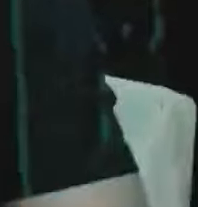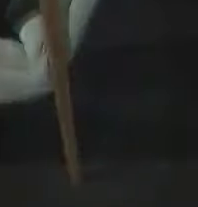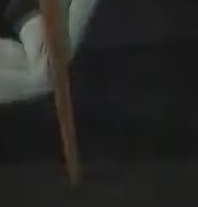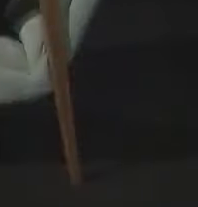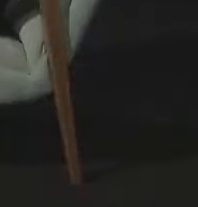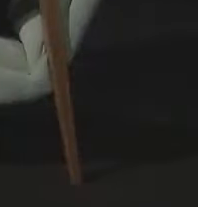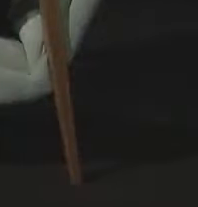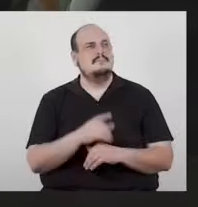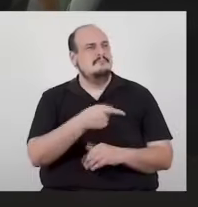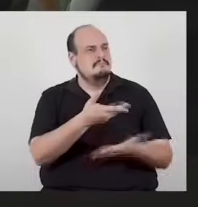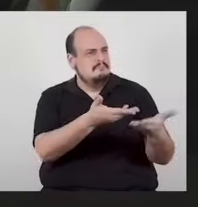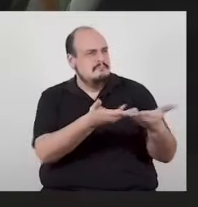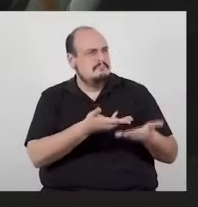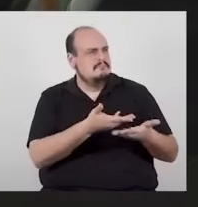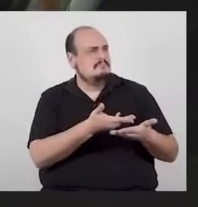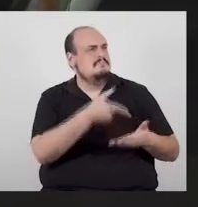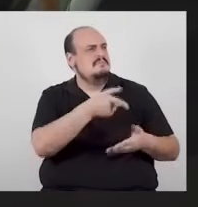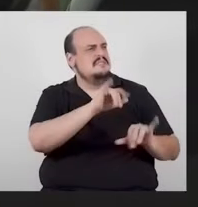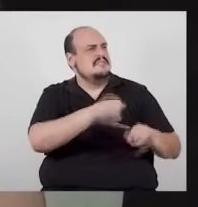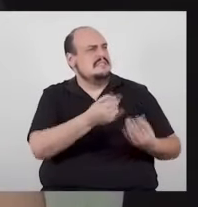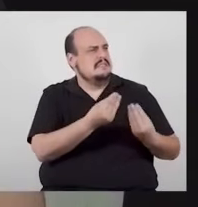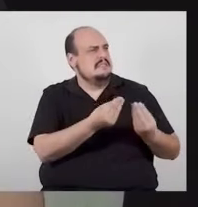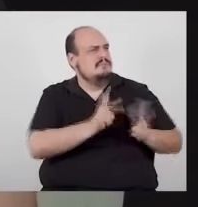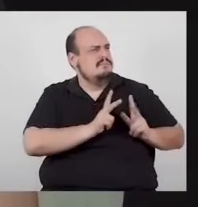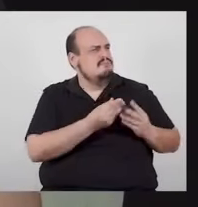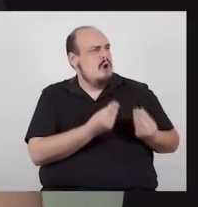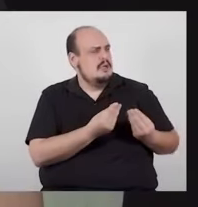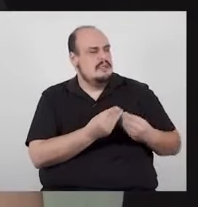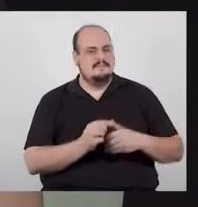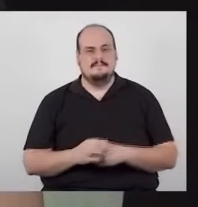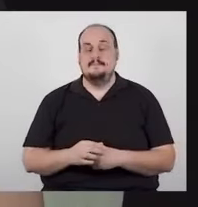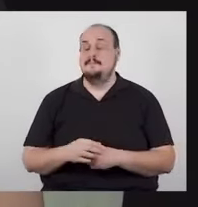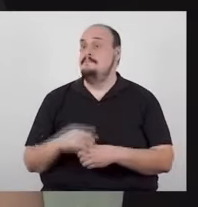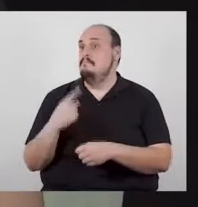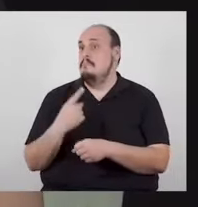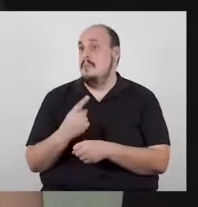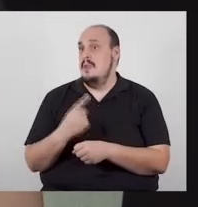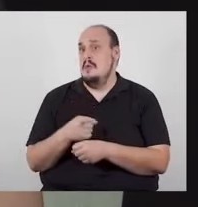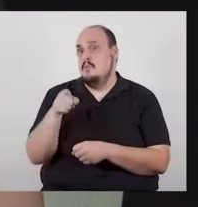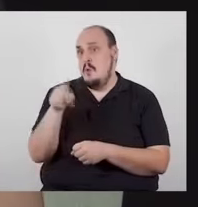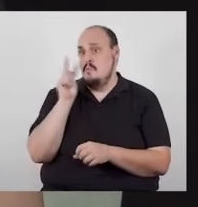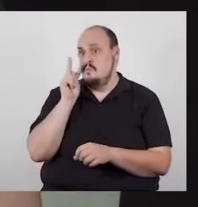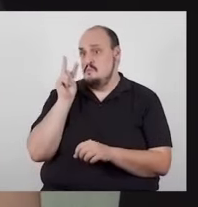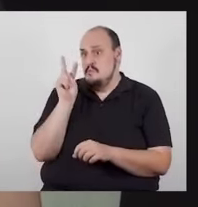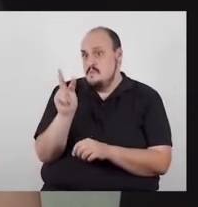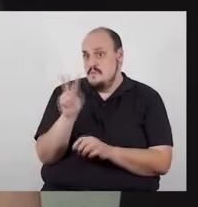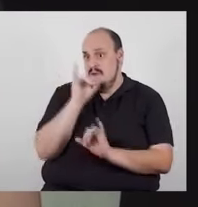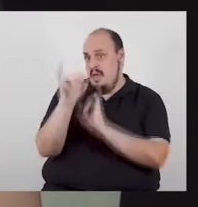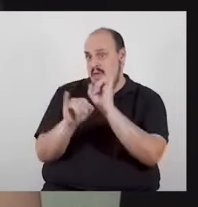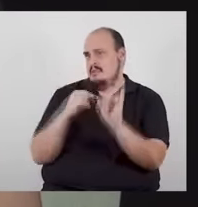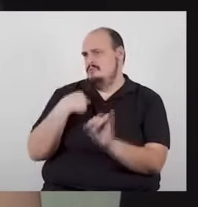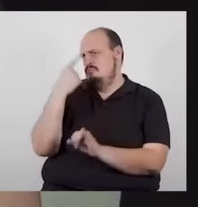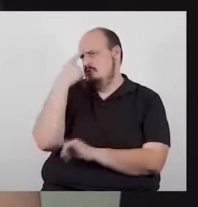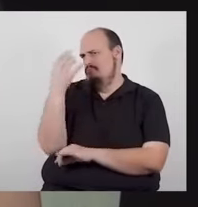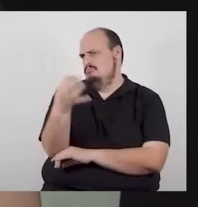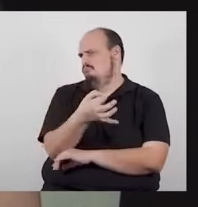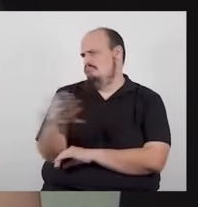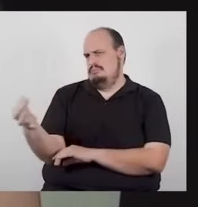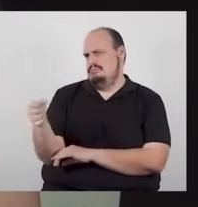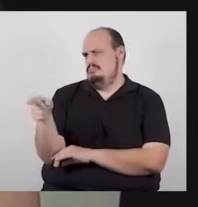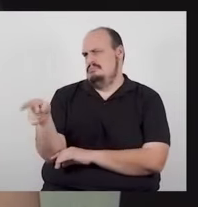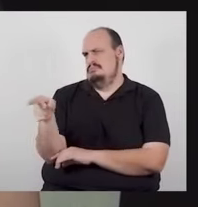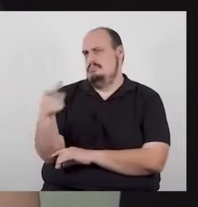¿Por qué decís que sí a un programa como este? Primero porque me parece que el enfoque que le das es el correcto, lo hablás desde